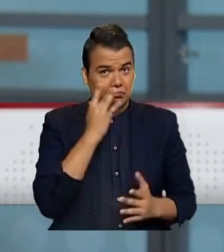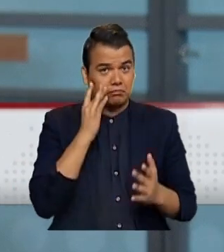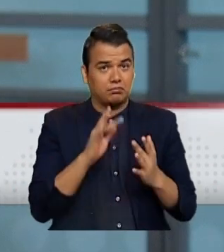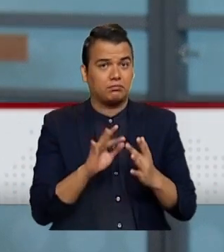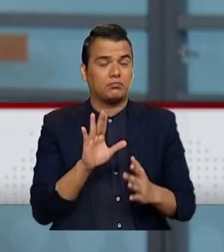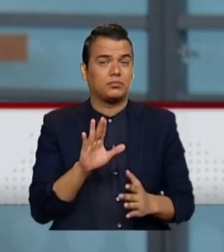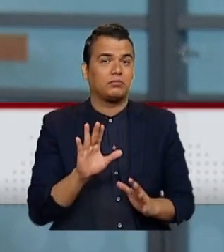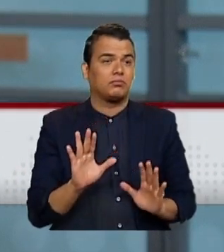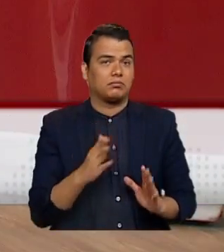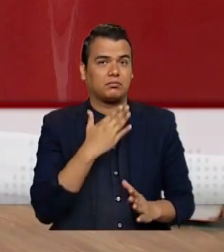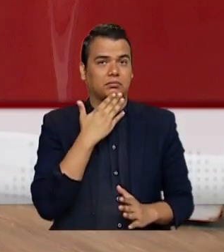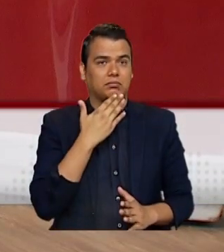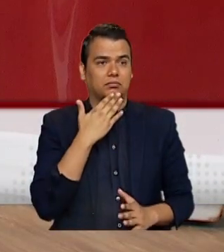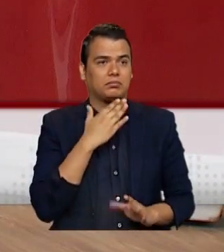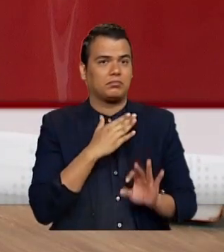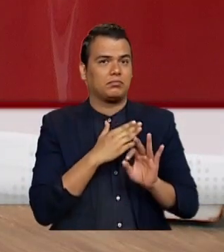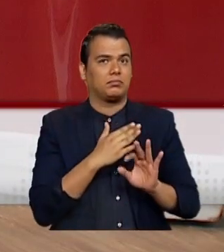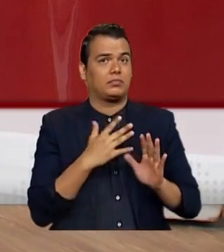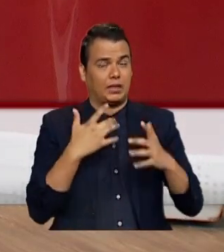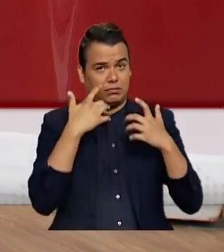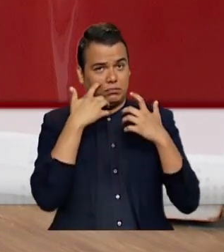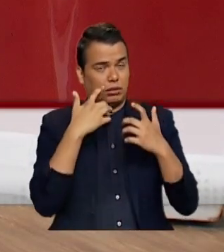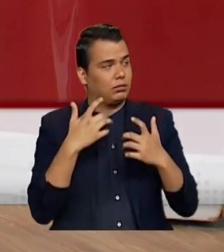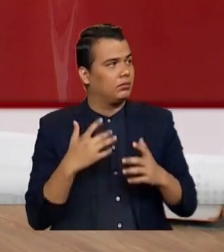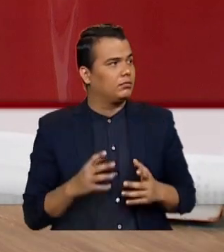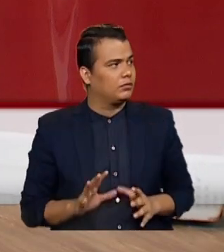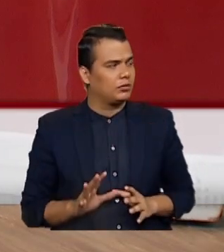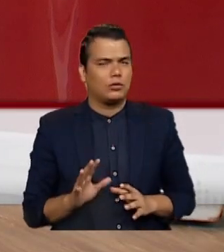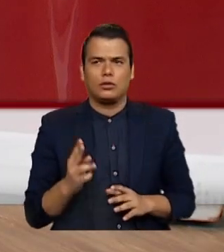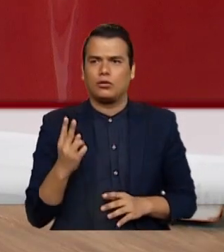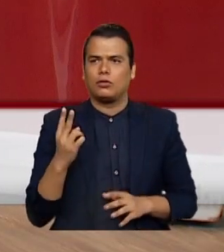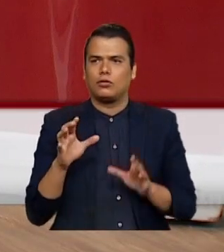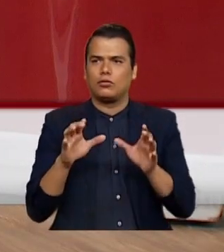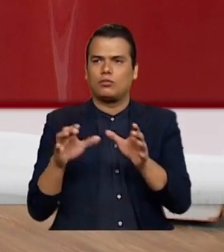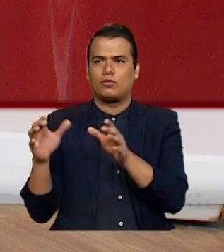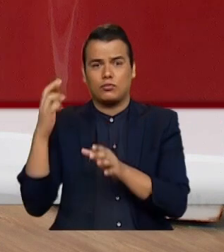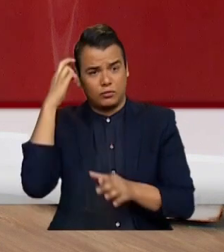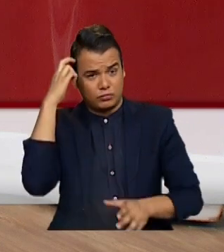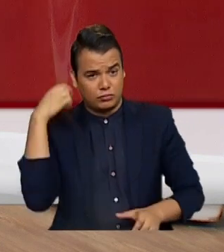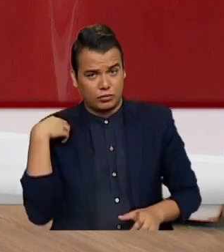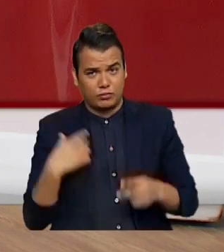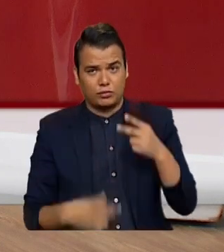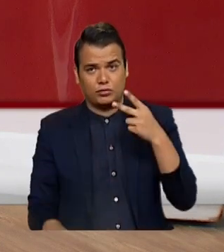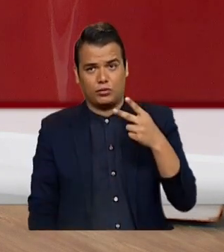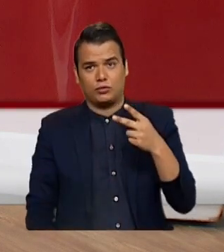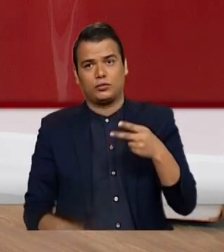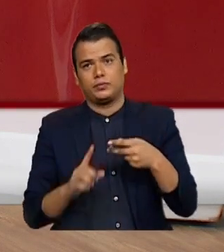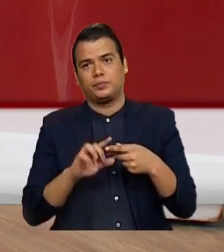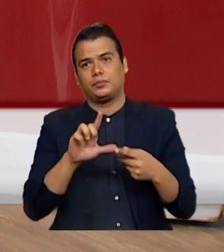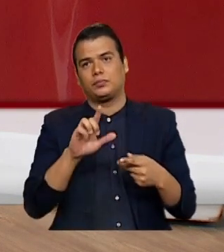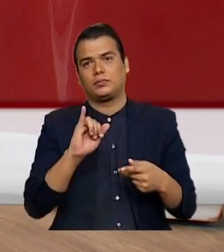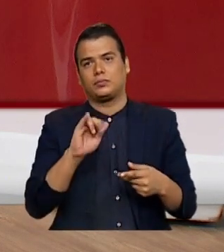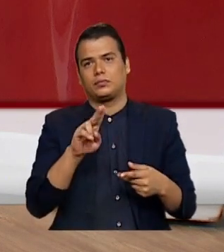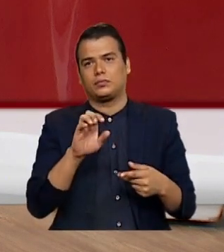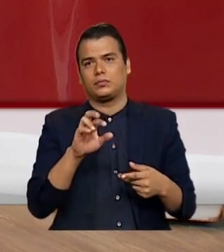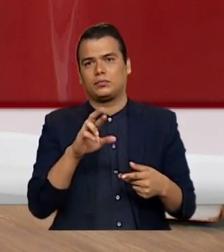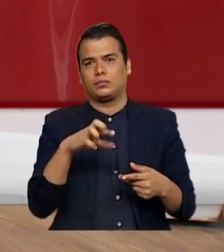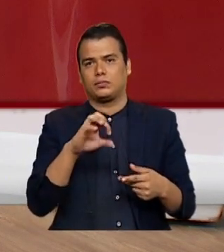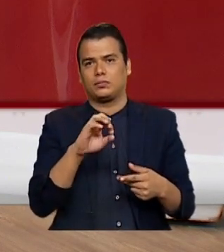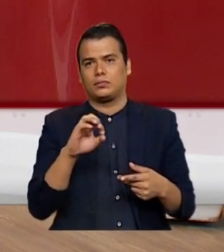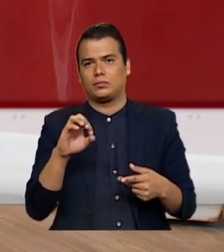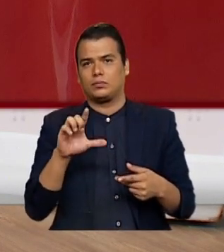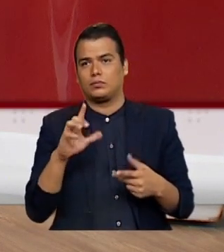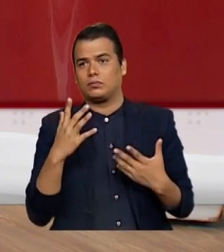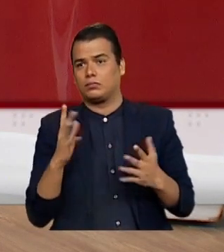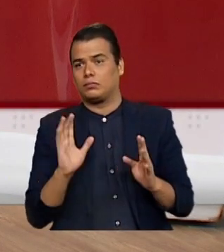en Barcelona es favorito. Hay metidos, Tigre, dos equipos ingleses. Como estamos hablando de la llave, Liverpool, Barcelona, ¿será que los ingleses